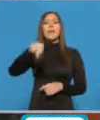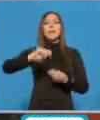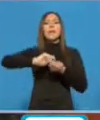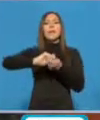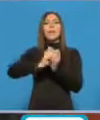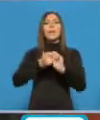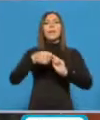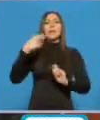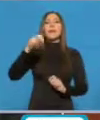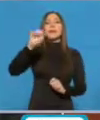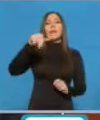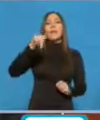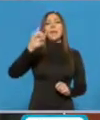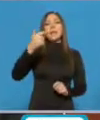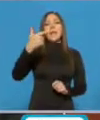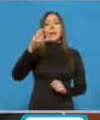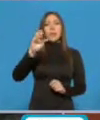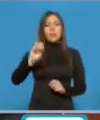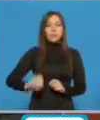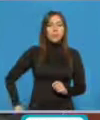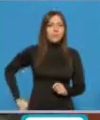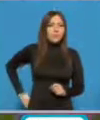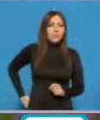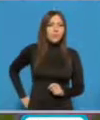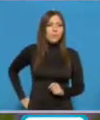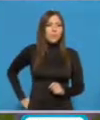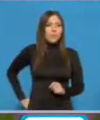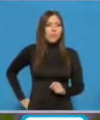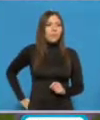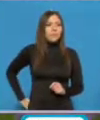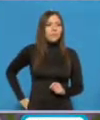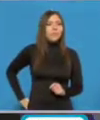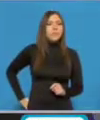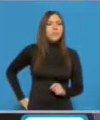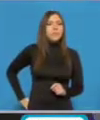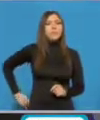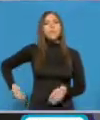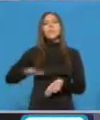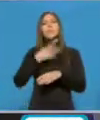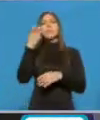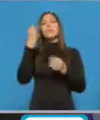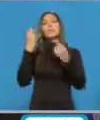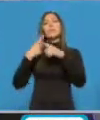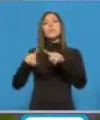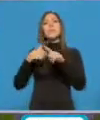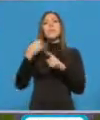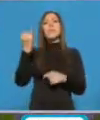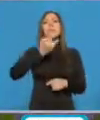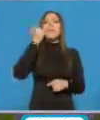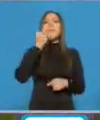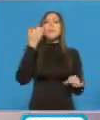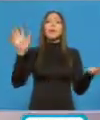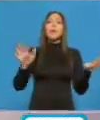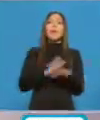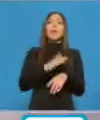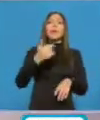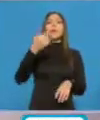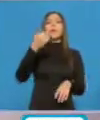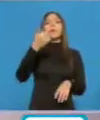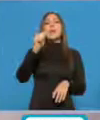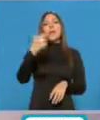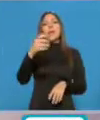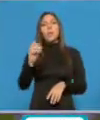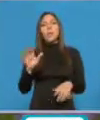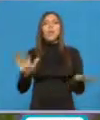en las transliteraciones Claro. del bajo latín al castellano, al gallego, al portugués, pasa como Iago, pasa como